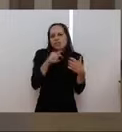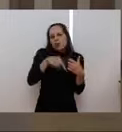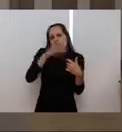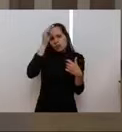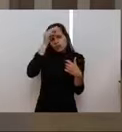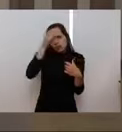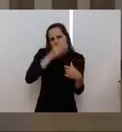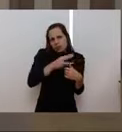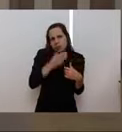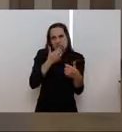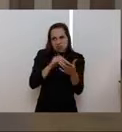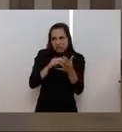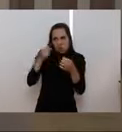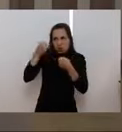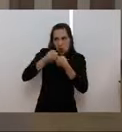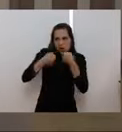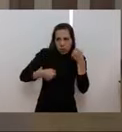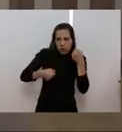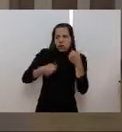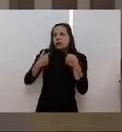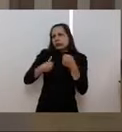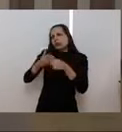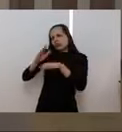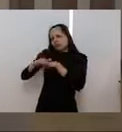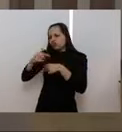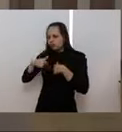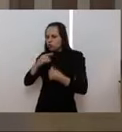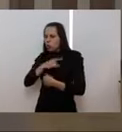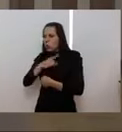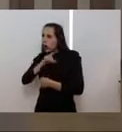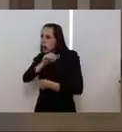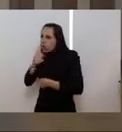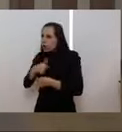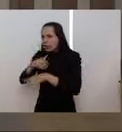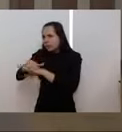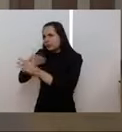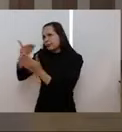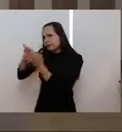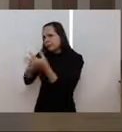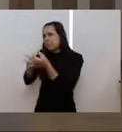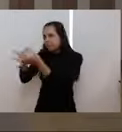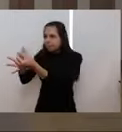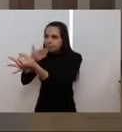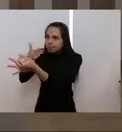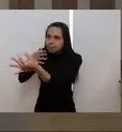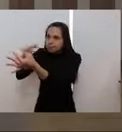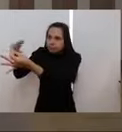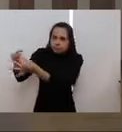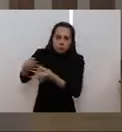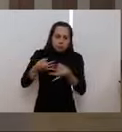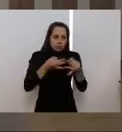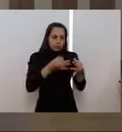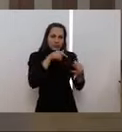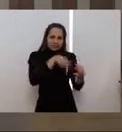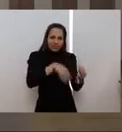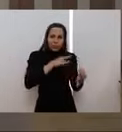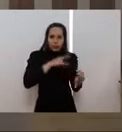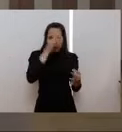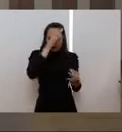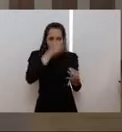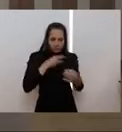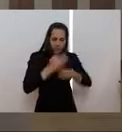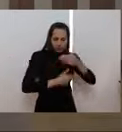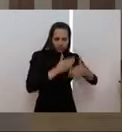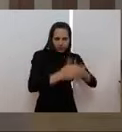nosotros la universidad es la encargada es la responsable de hacer nuevamente y darle trámite a esta solicitud y en